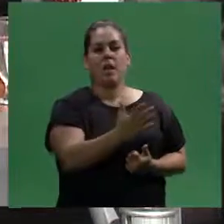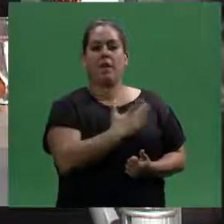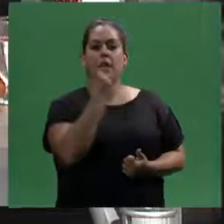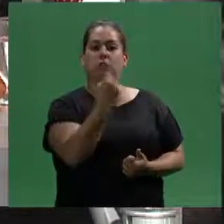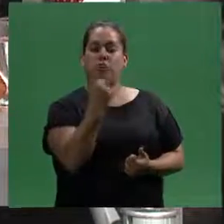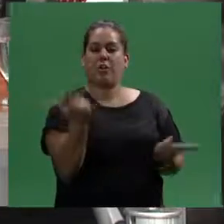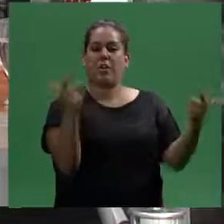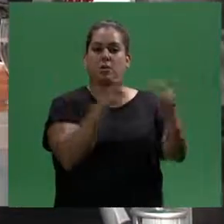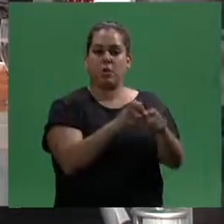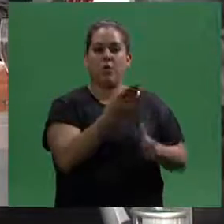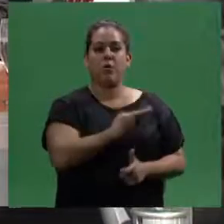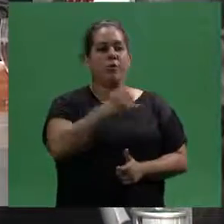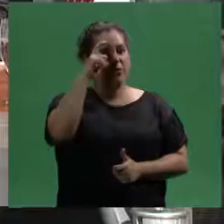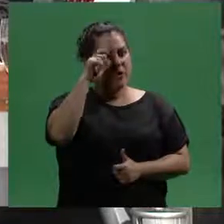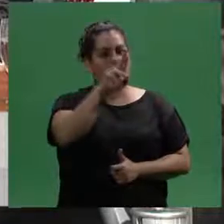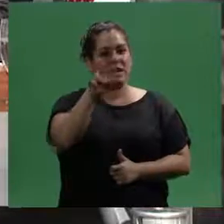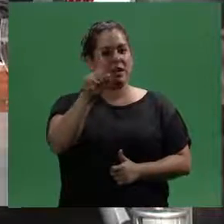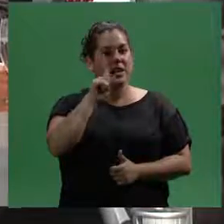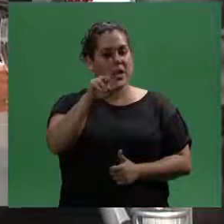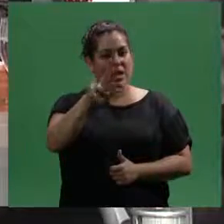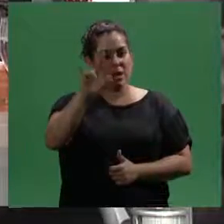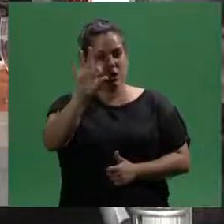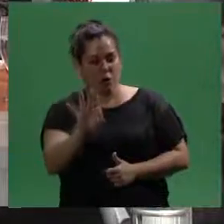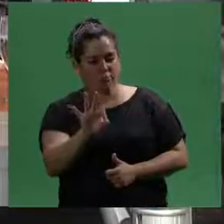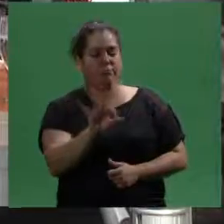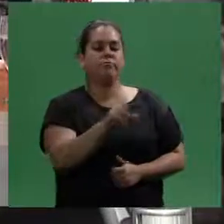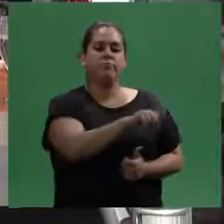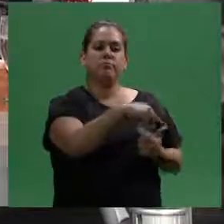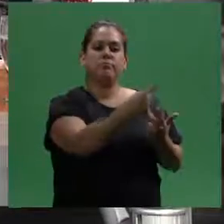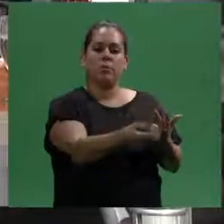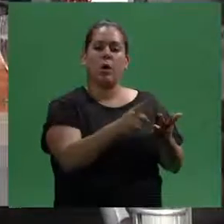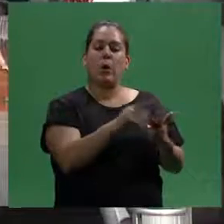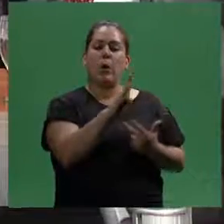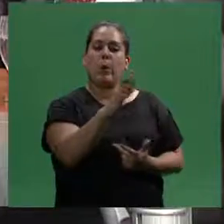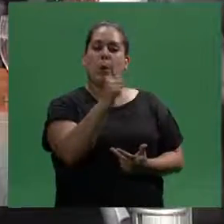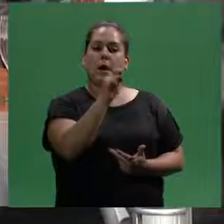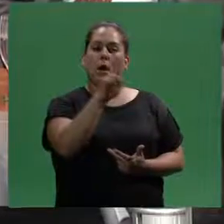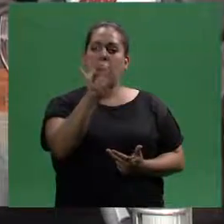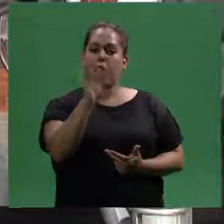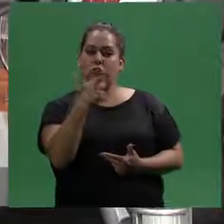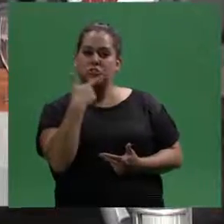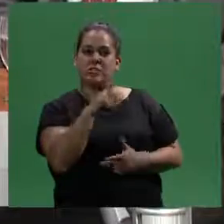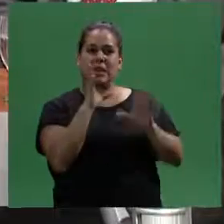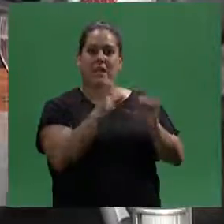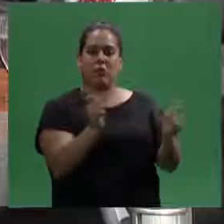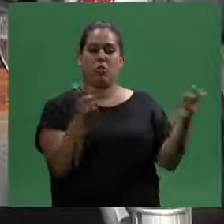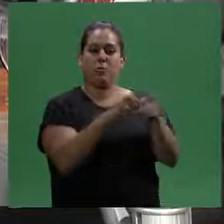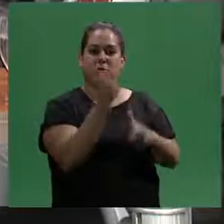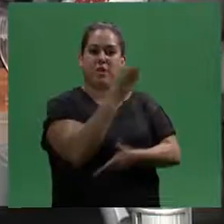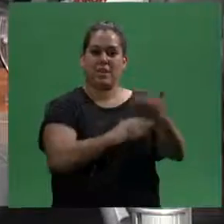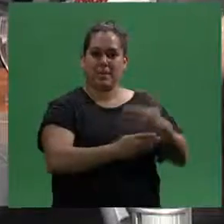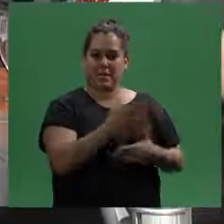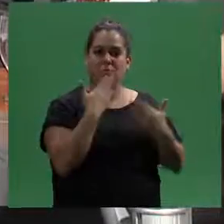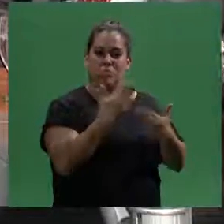de comisiones, Carlos Ferreiro, muchas gracias por estar. Buenas tardes. Adolfo Barros, él es secretario de la Comisión de Discapacidad.